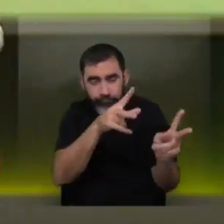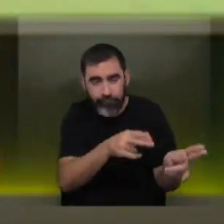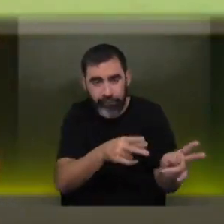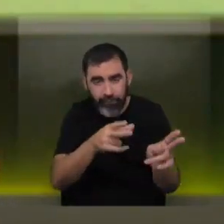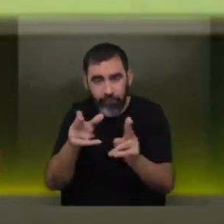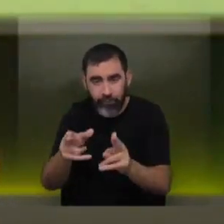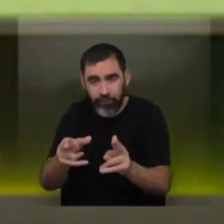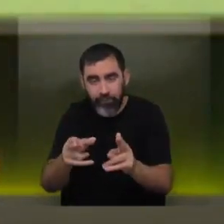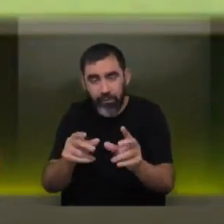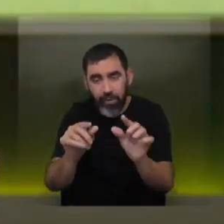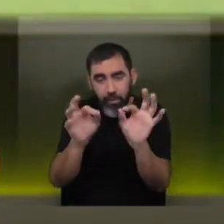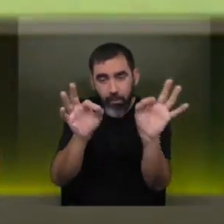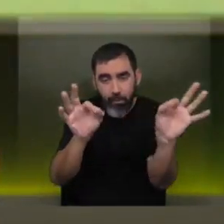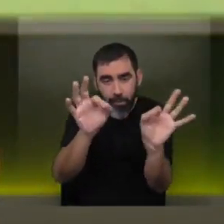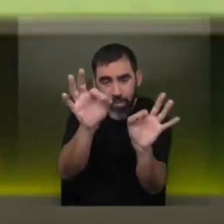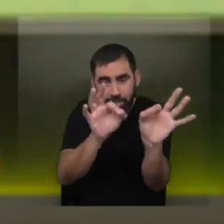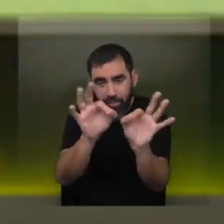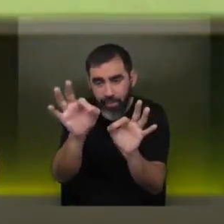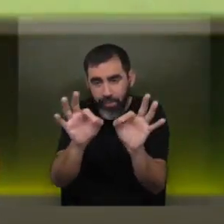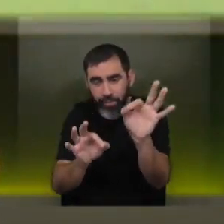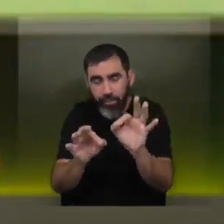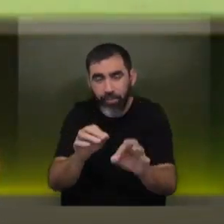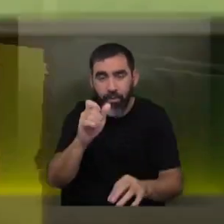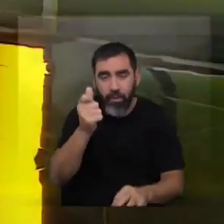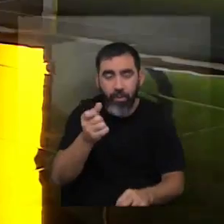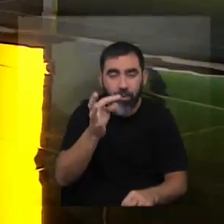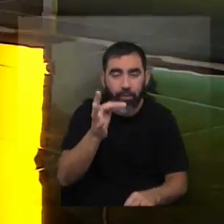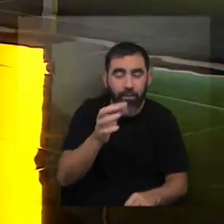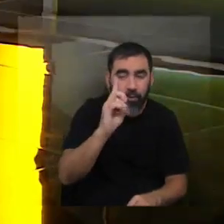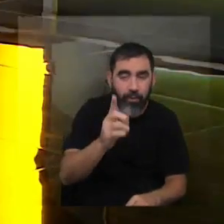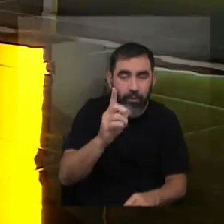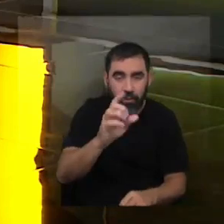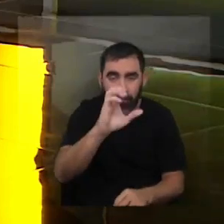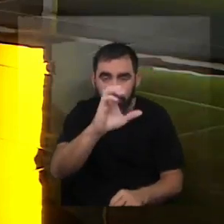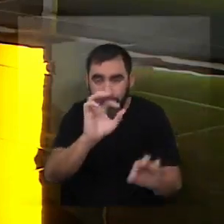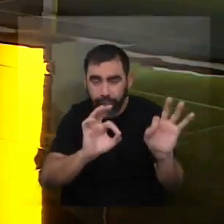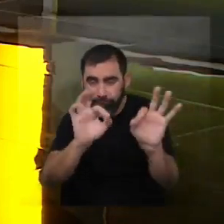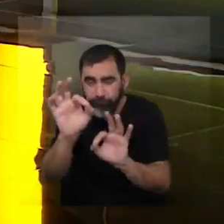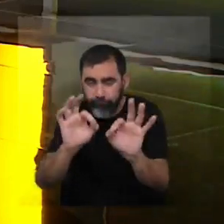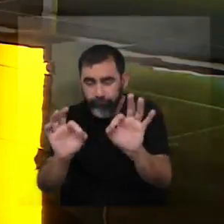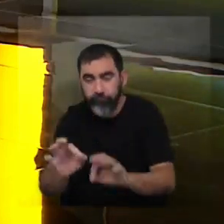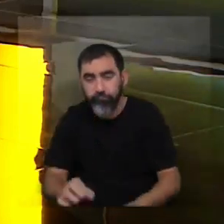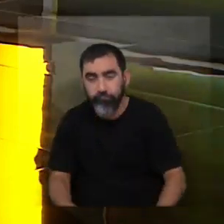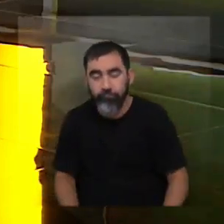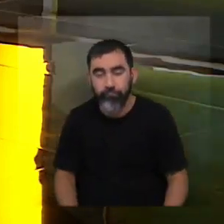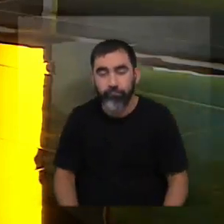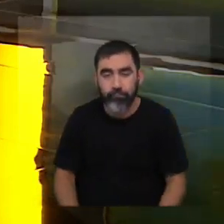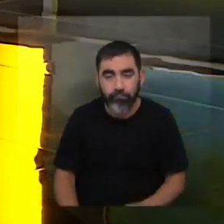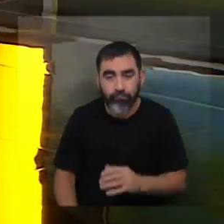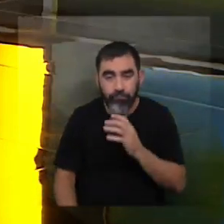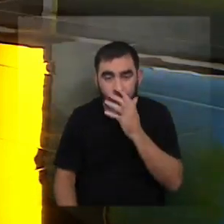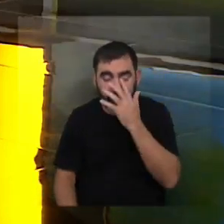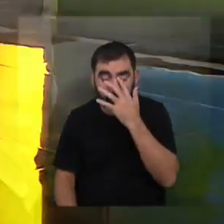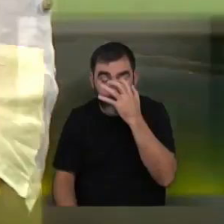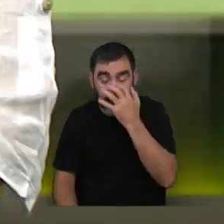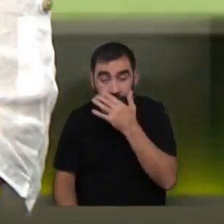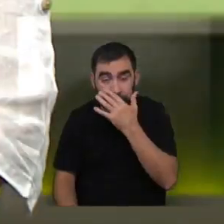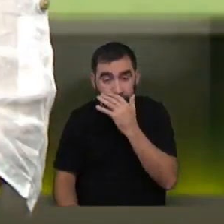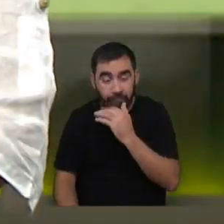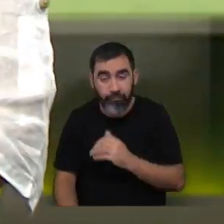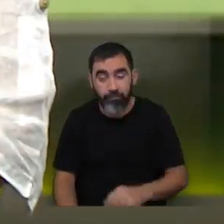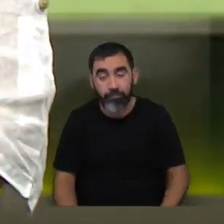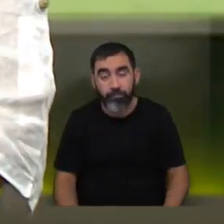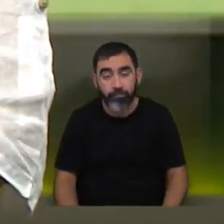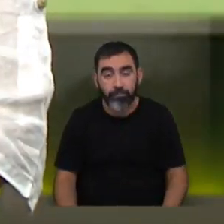con una reglita, A, T, G, C, S, íbamos como leyendo el código, ¿no?,